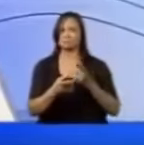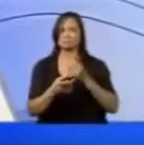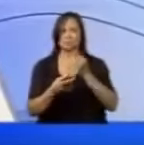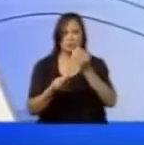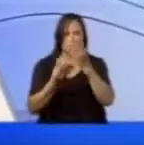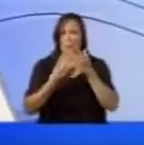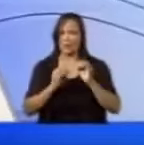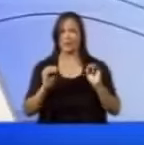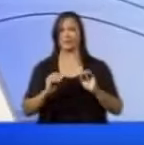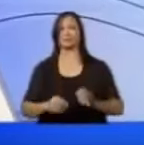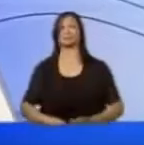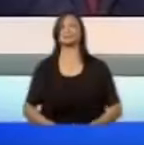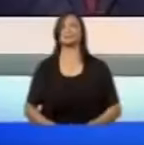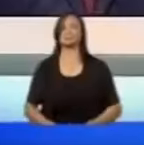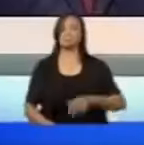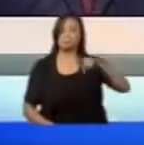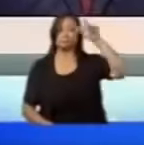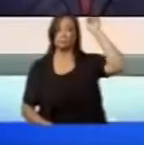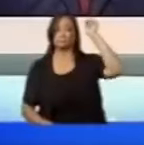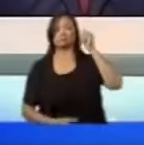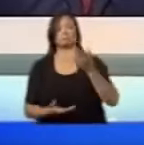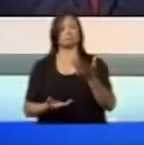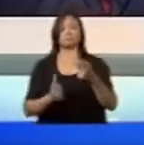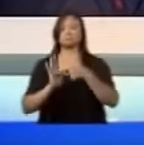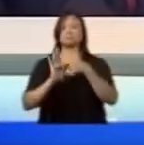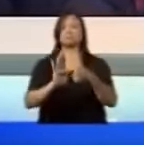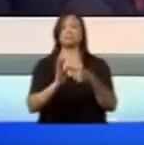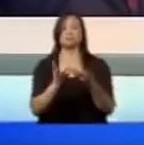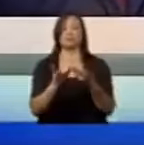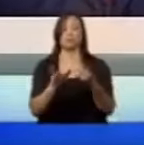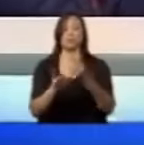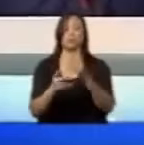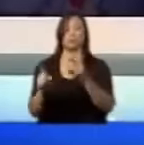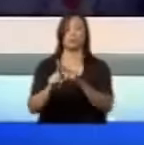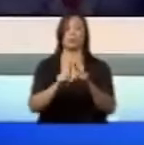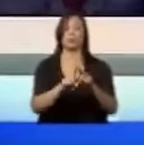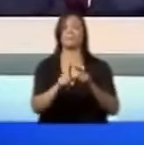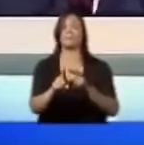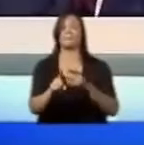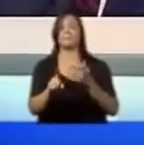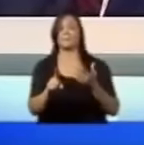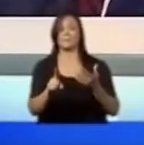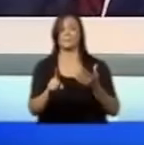Candidato Abinader. Sí, bueno, ahí están los números, ahí están las estadísticas. Incluso